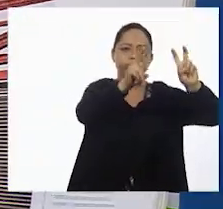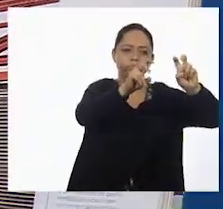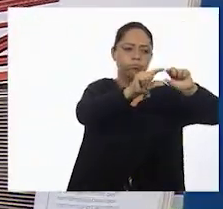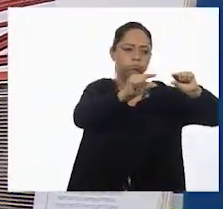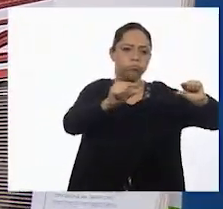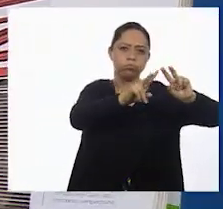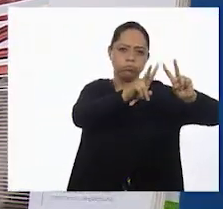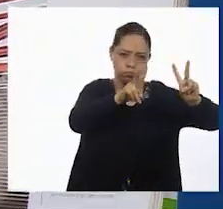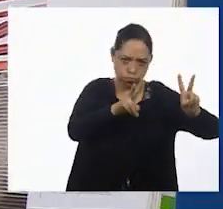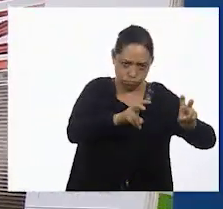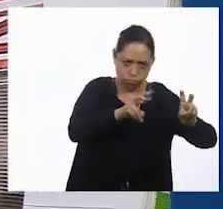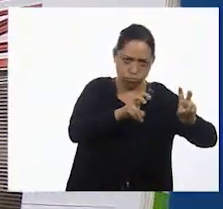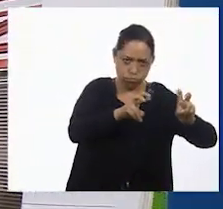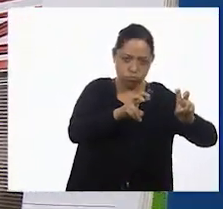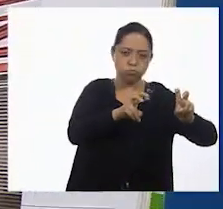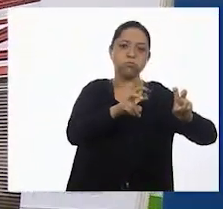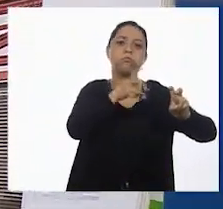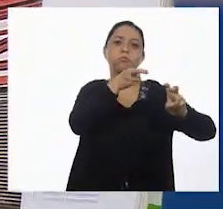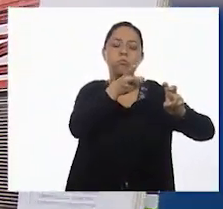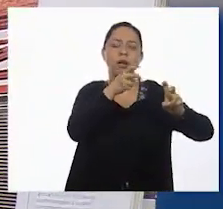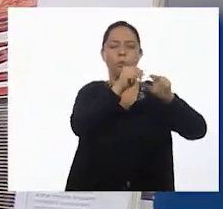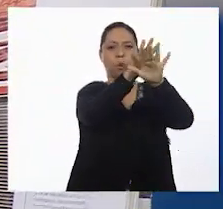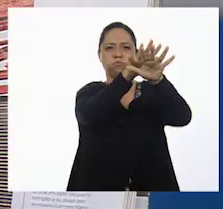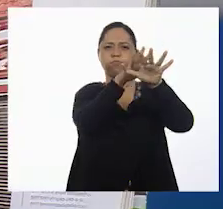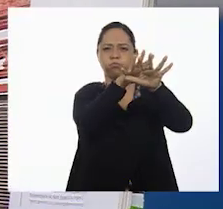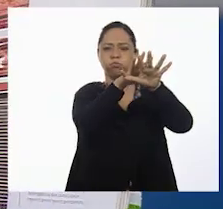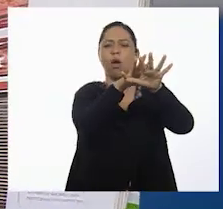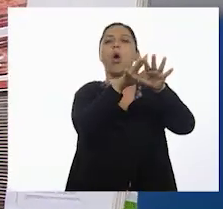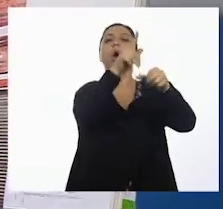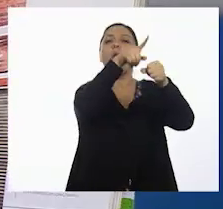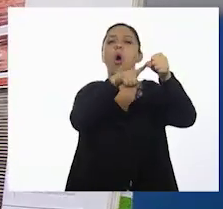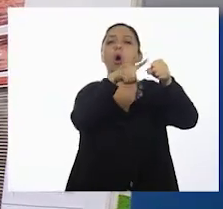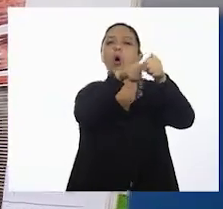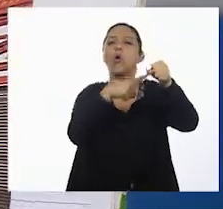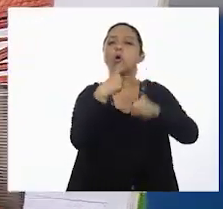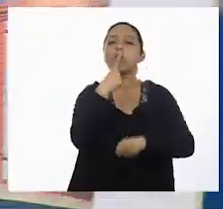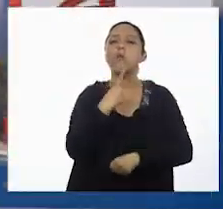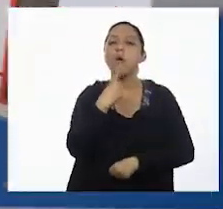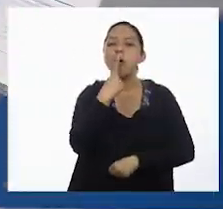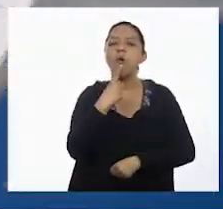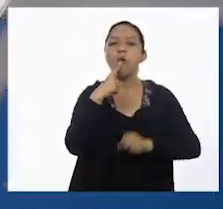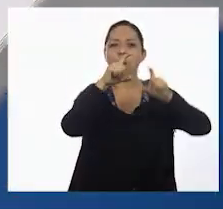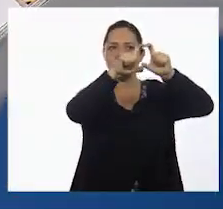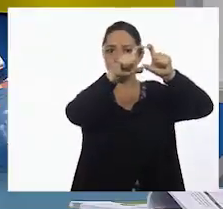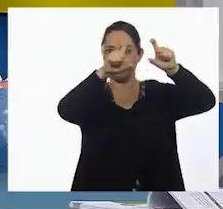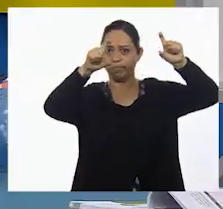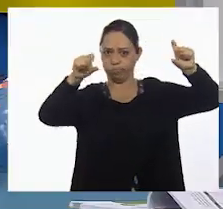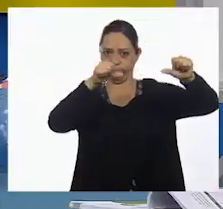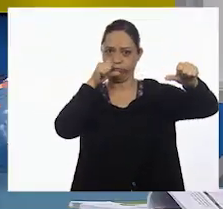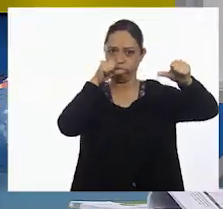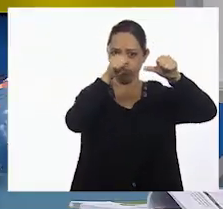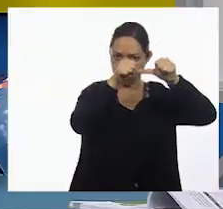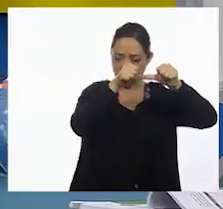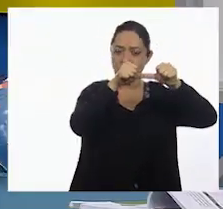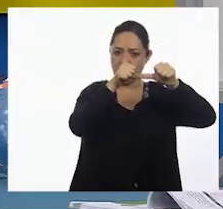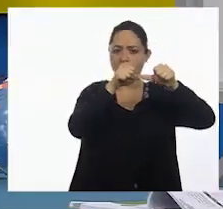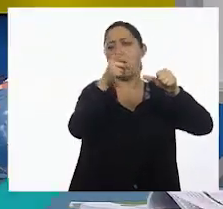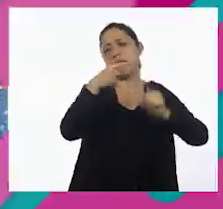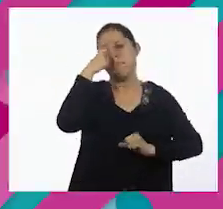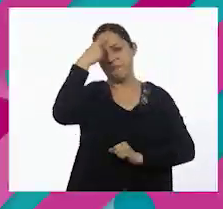resaltados inclusive los subtemas con color rojo. Entonces, sí. Es fácil. Es